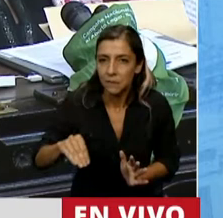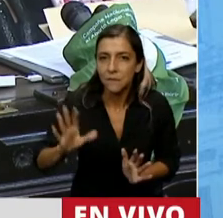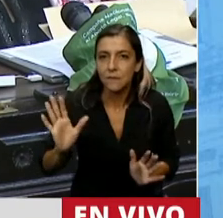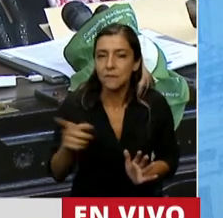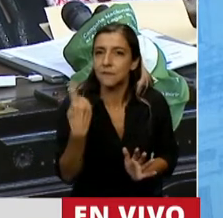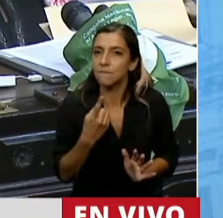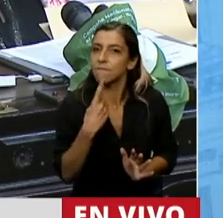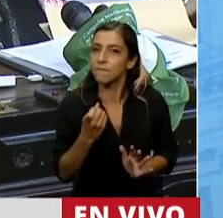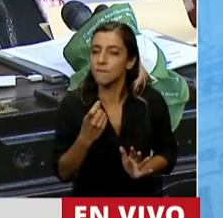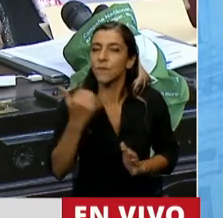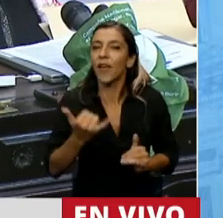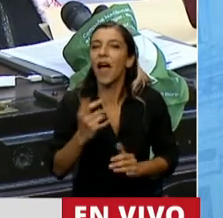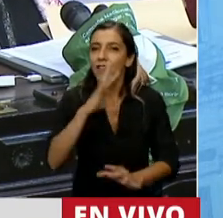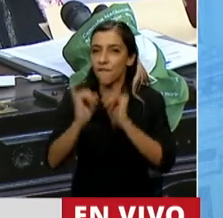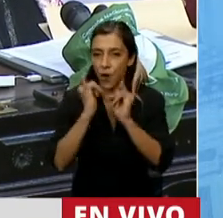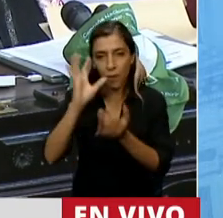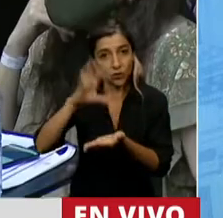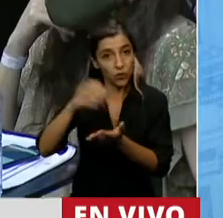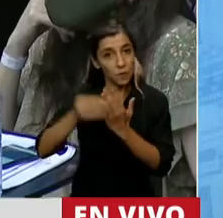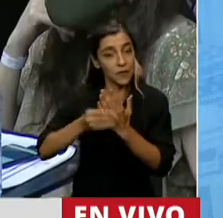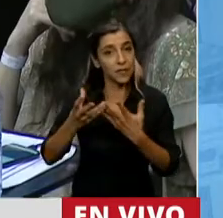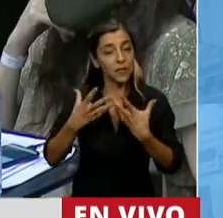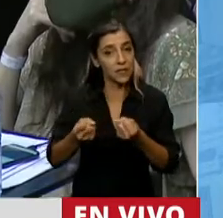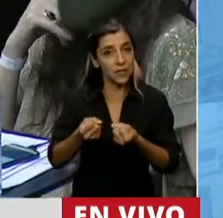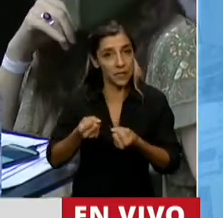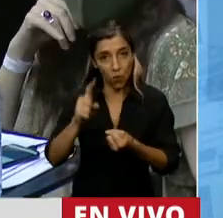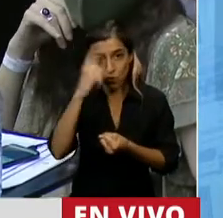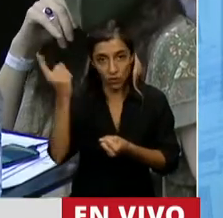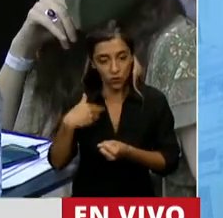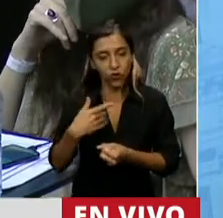advertirse en los datos que da el Ministerio de Salud de la Nación.